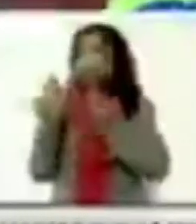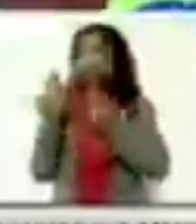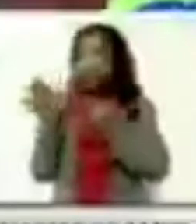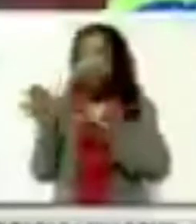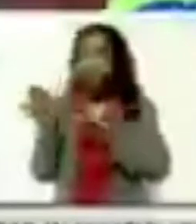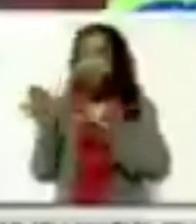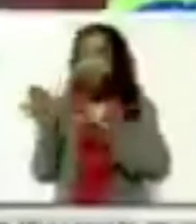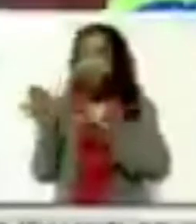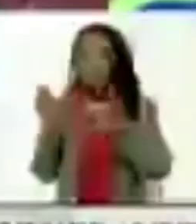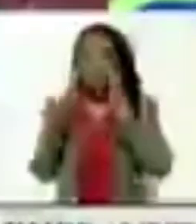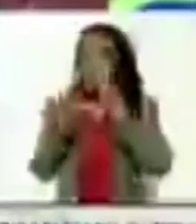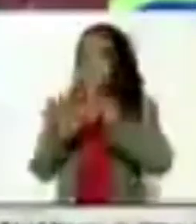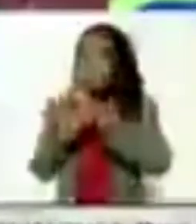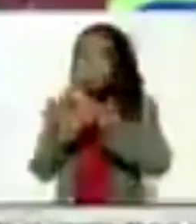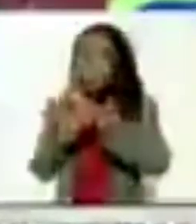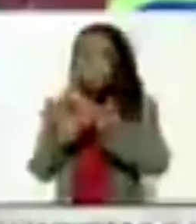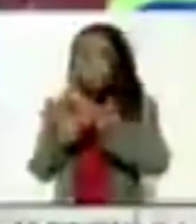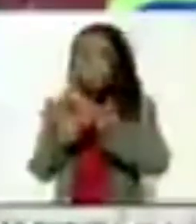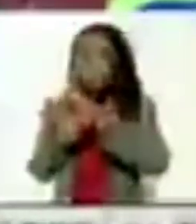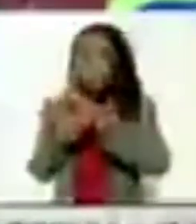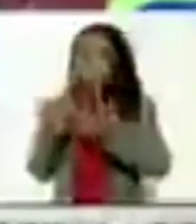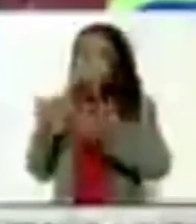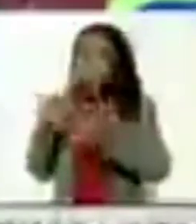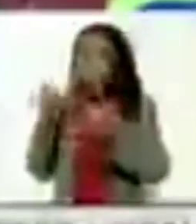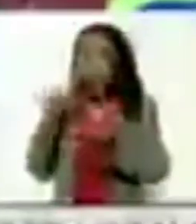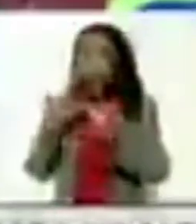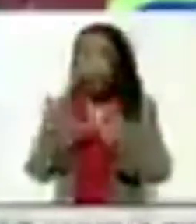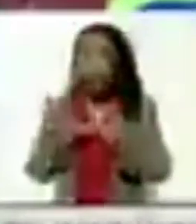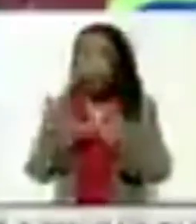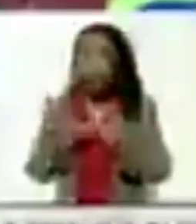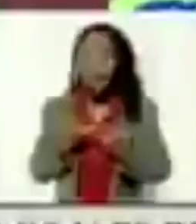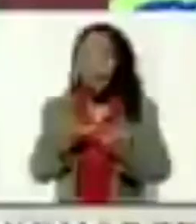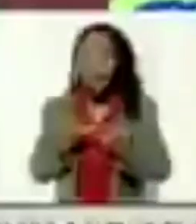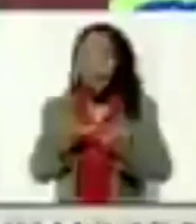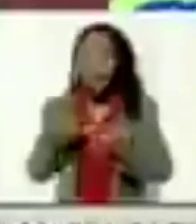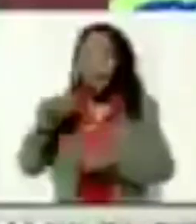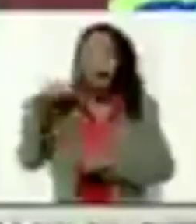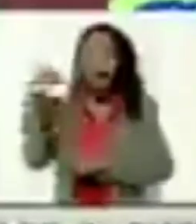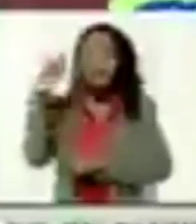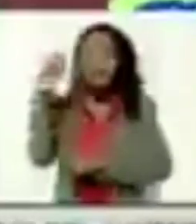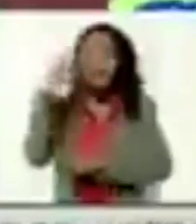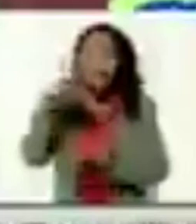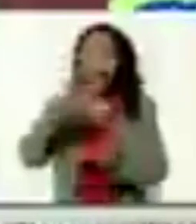esta situación que se ha presentado en el estado Apure.